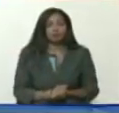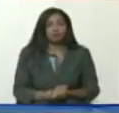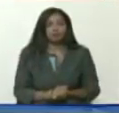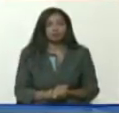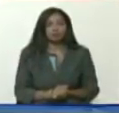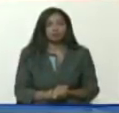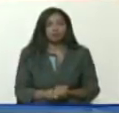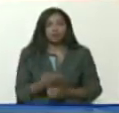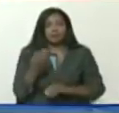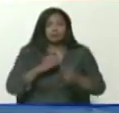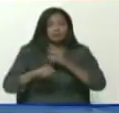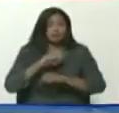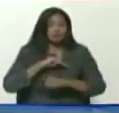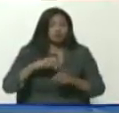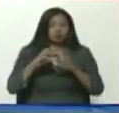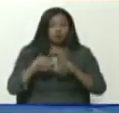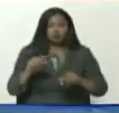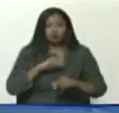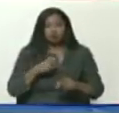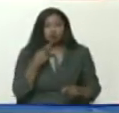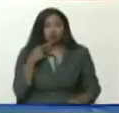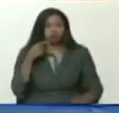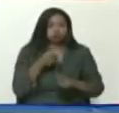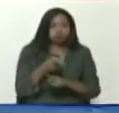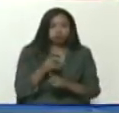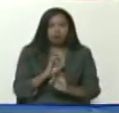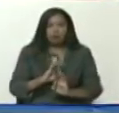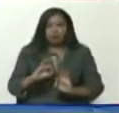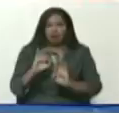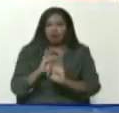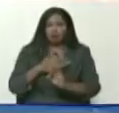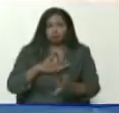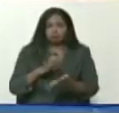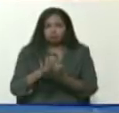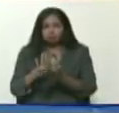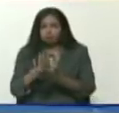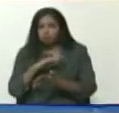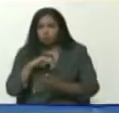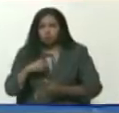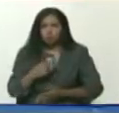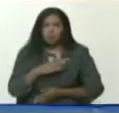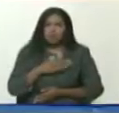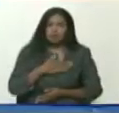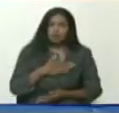para defender nuestro territorio. Nosotros no amenazamos a nadie.